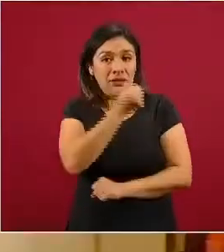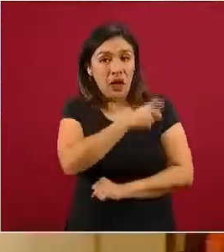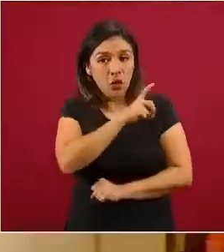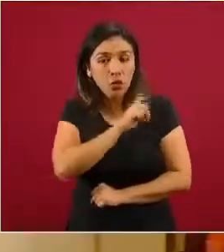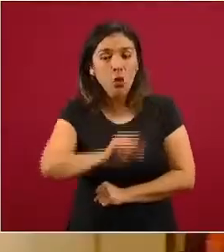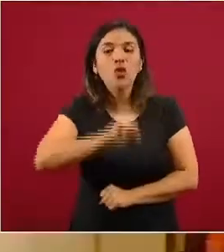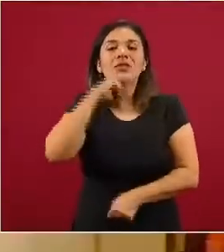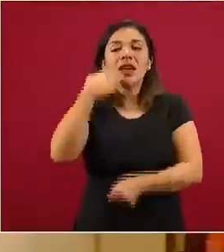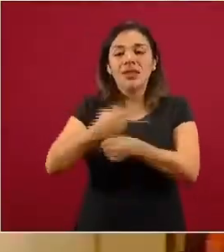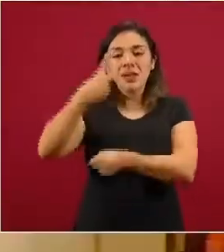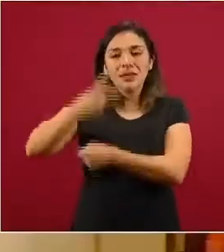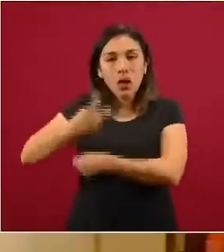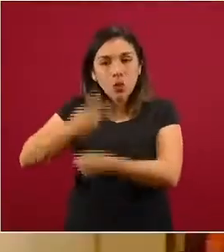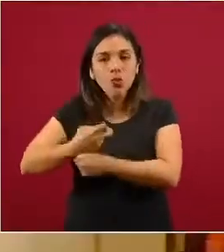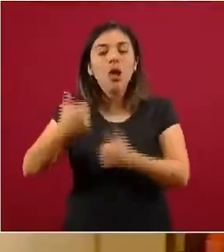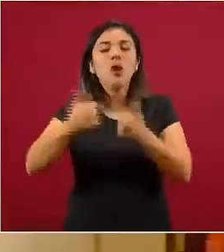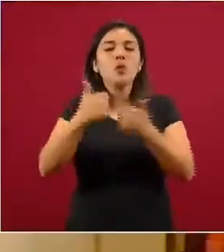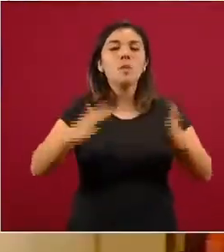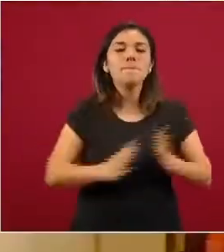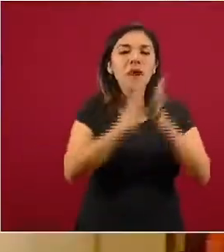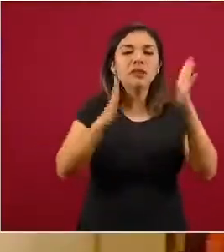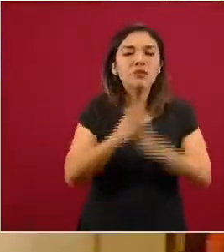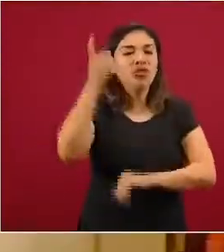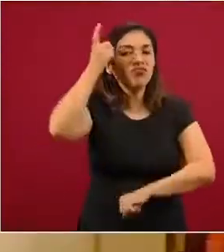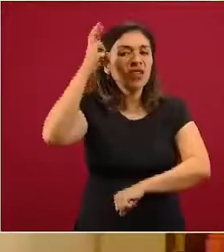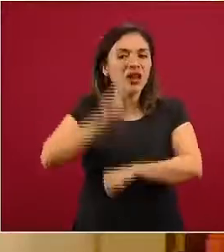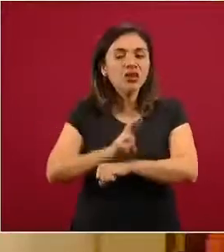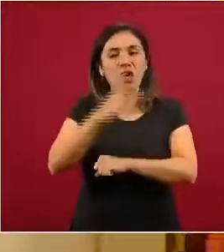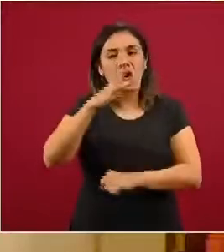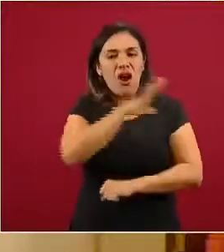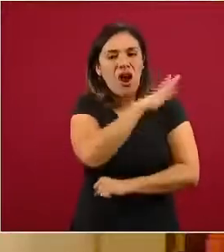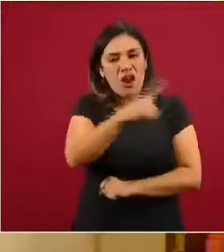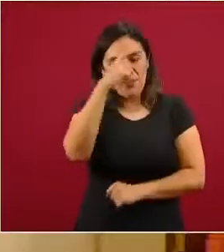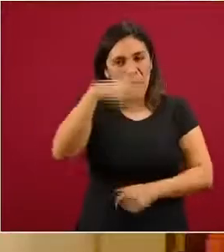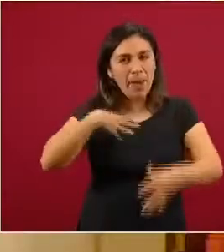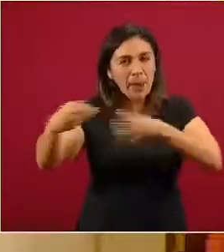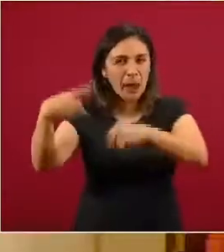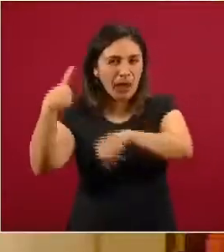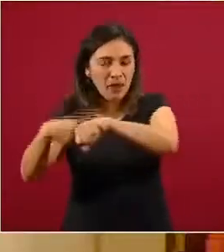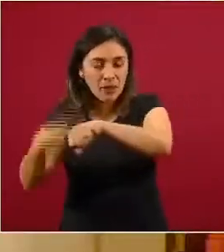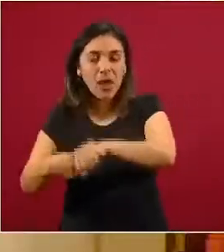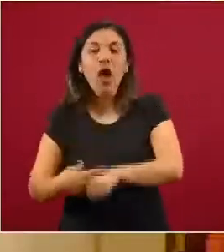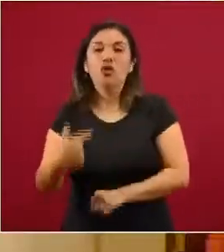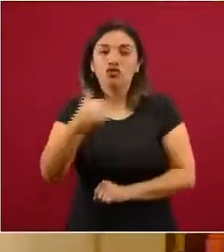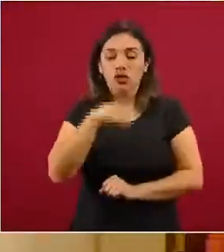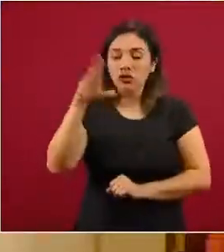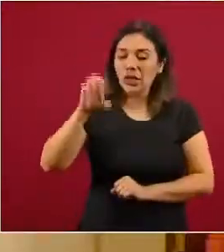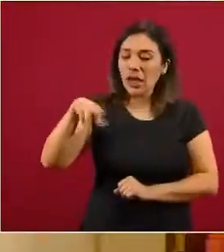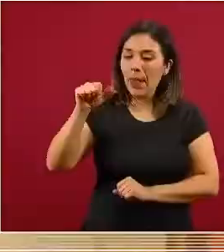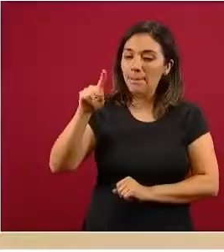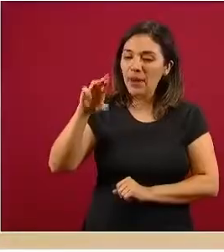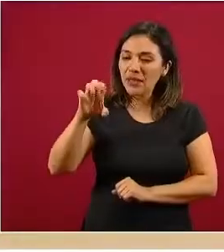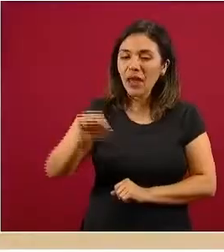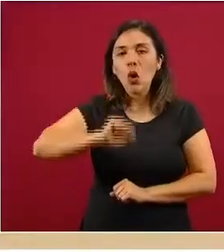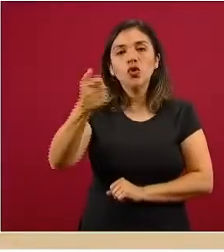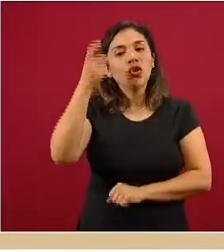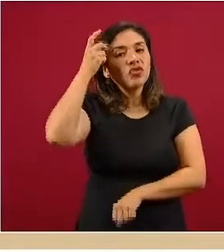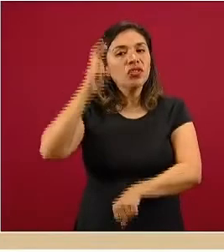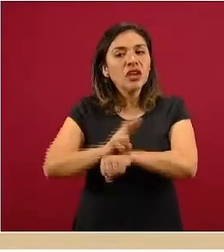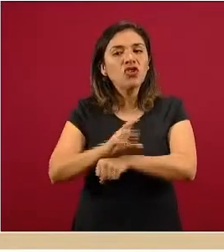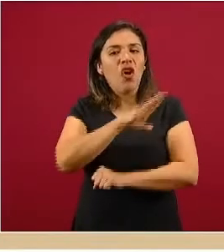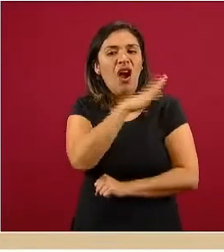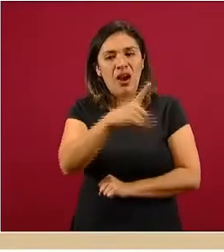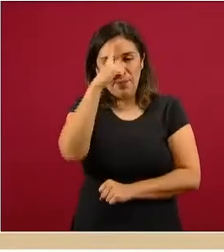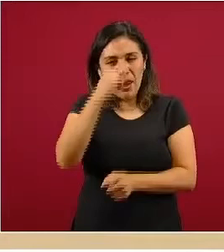nos acompañó el doctor Jean-Marc Gabastú de OPS, dando una perspectiva internacional. En esta ocasión vamos